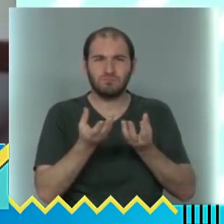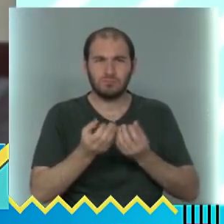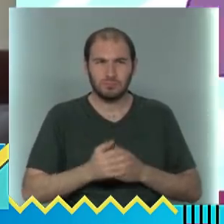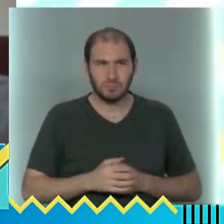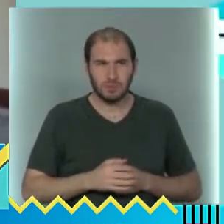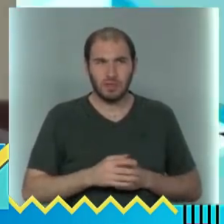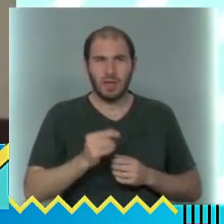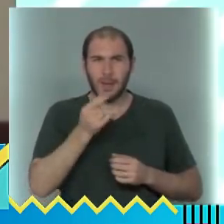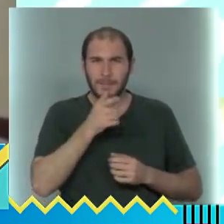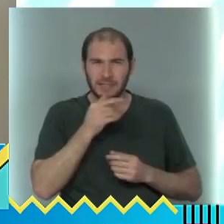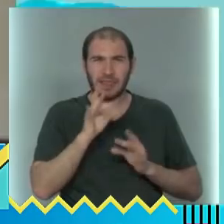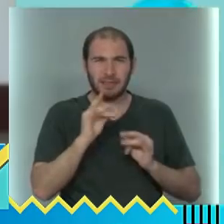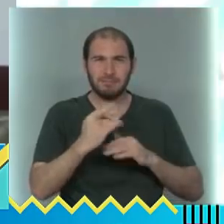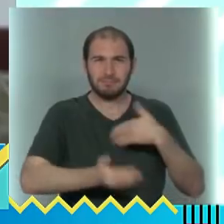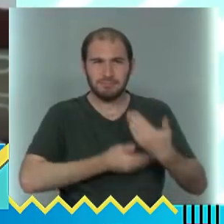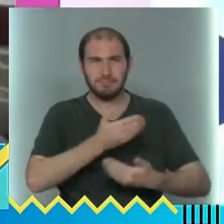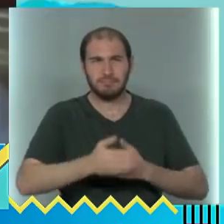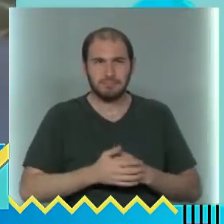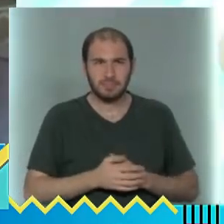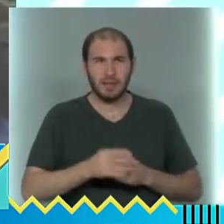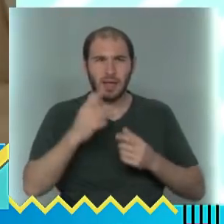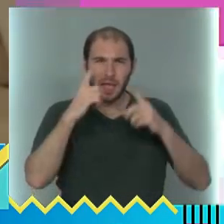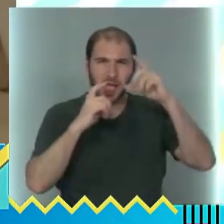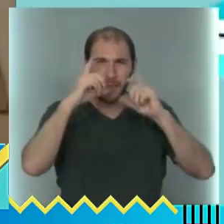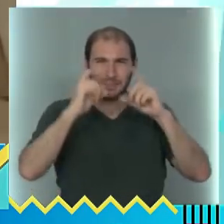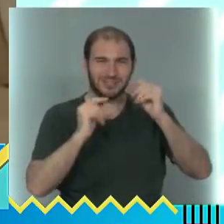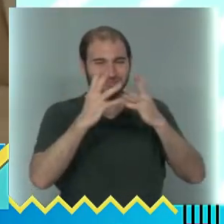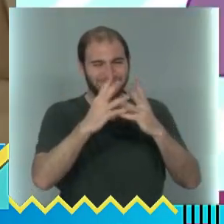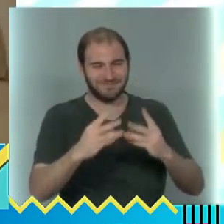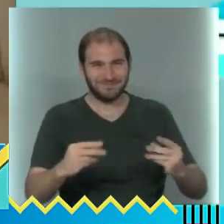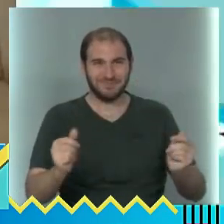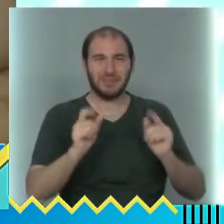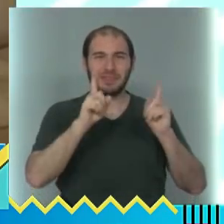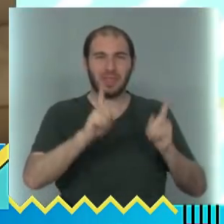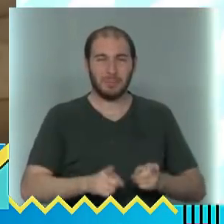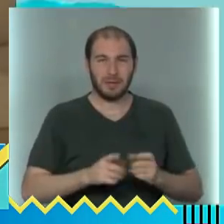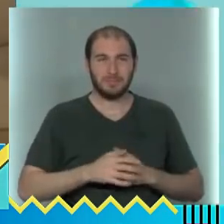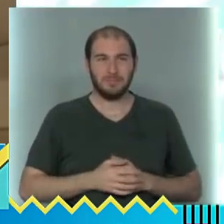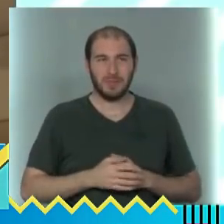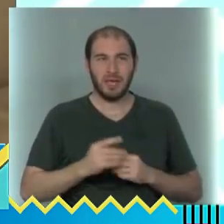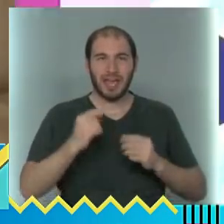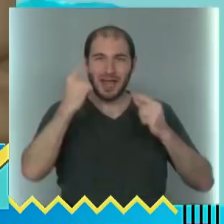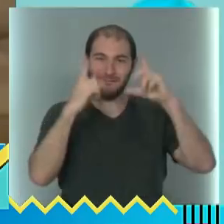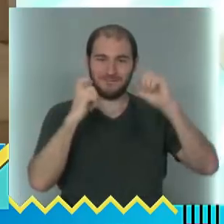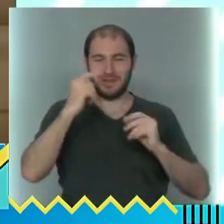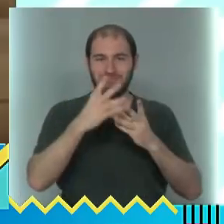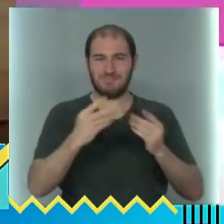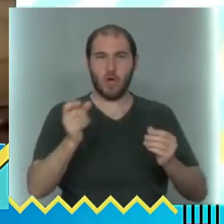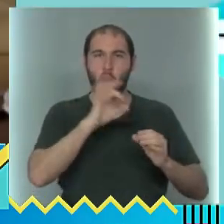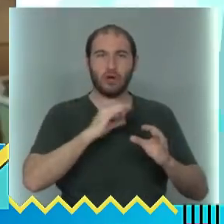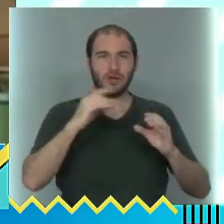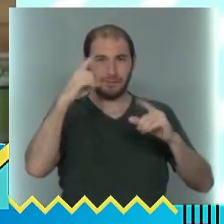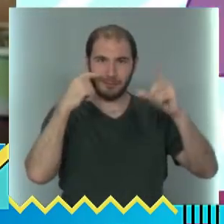decir, que se le va como complicando y va perdiendo expresión facial y también la posibilidad gestual o de